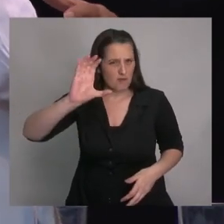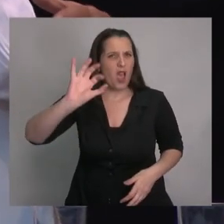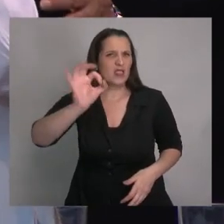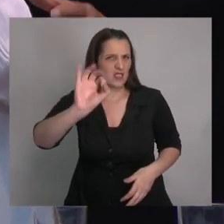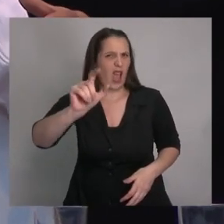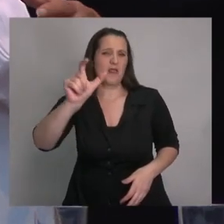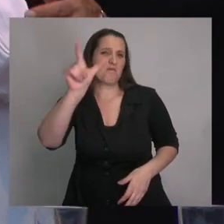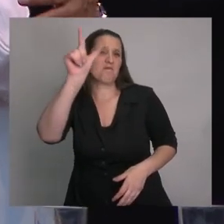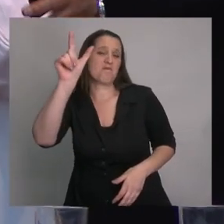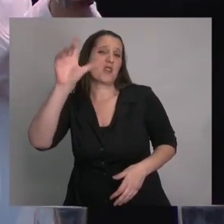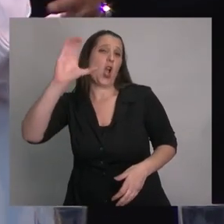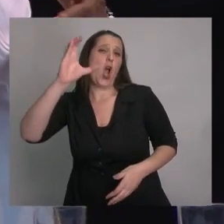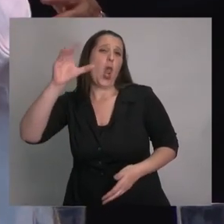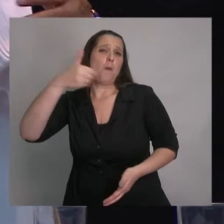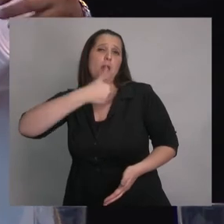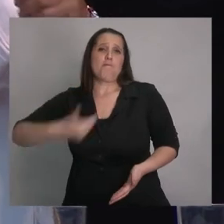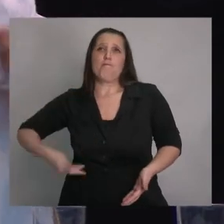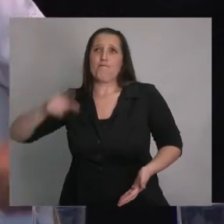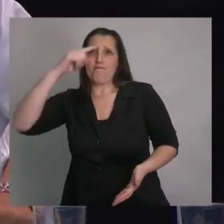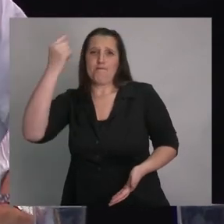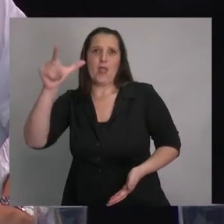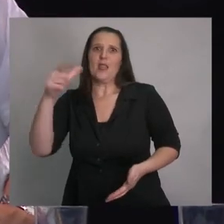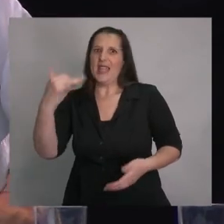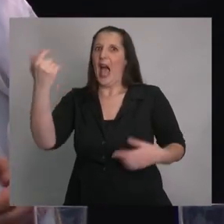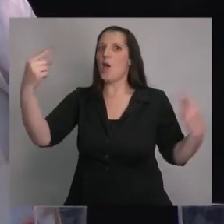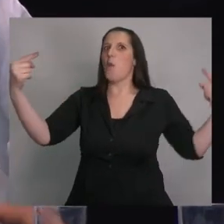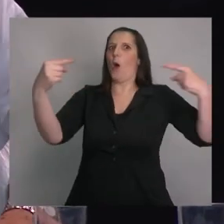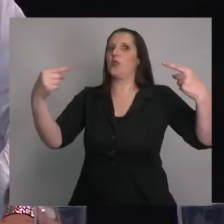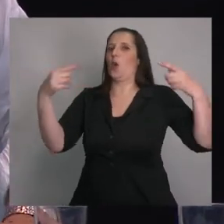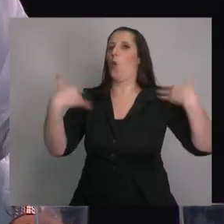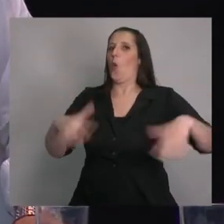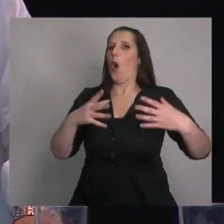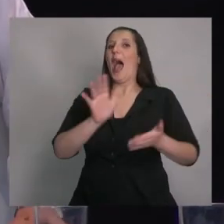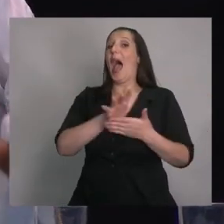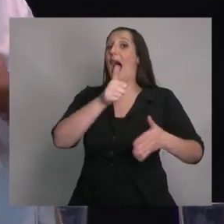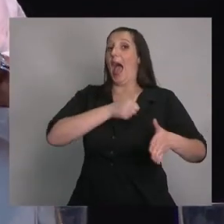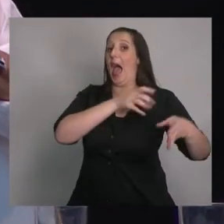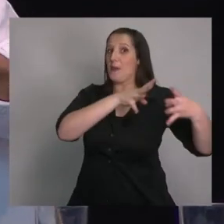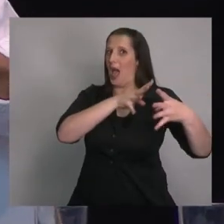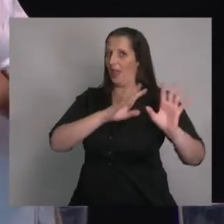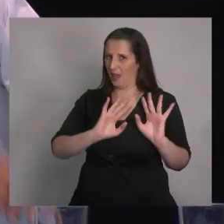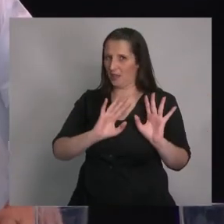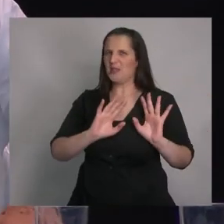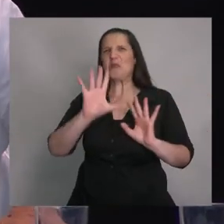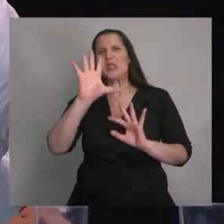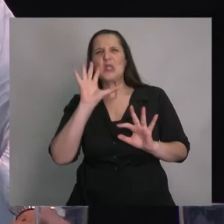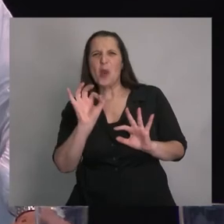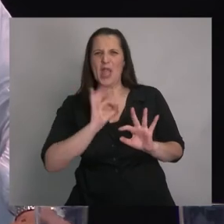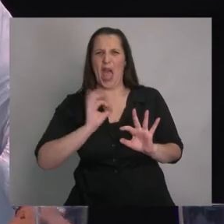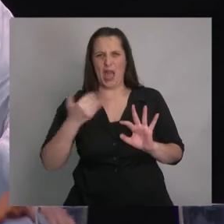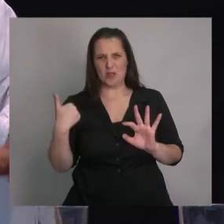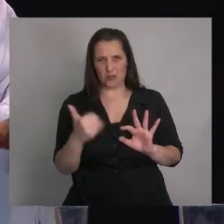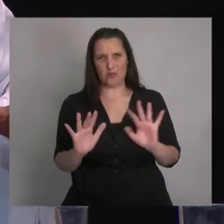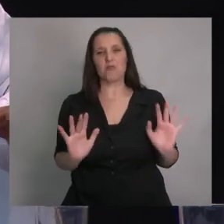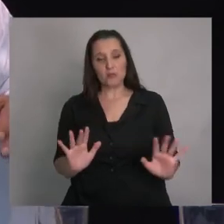nación que tiene una muy fuerte oposición armada desde hace por lo menos 50 años pese a